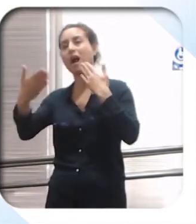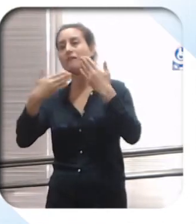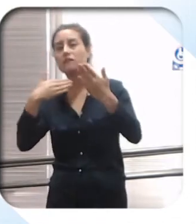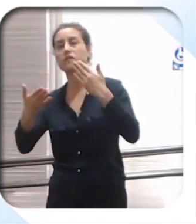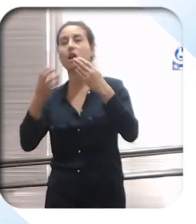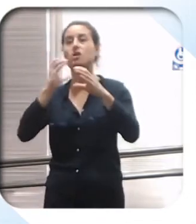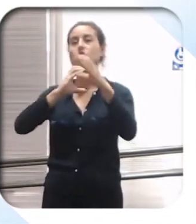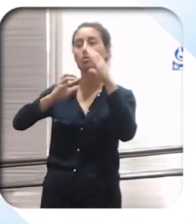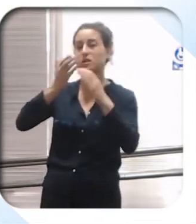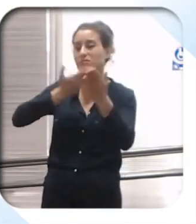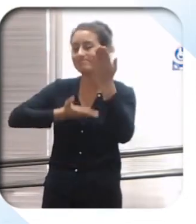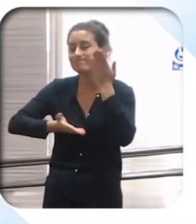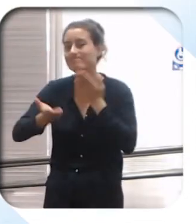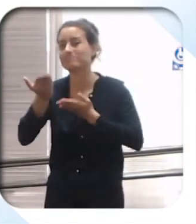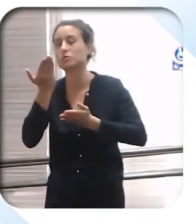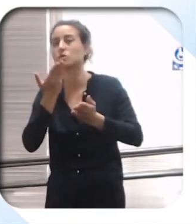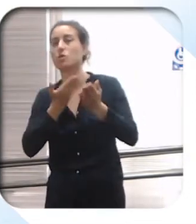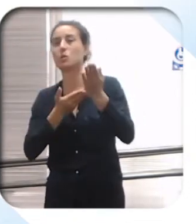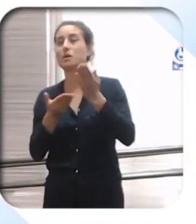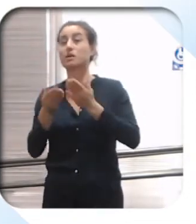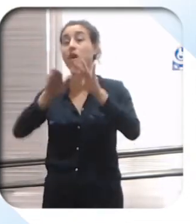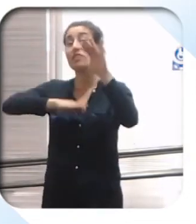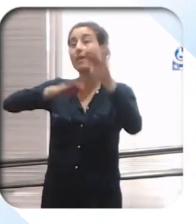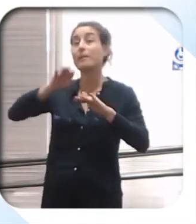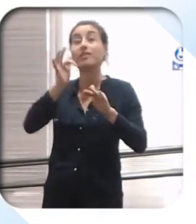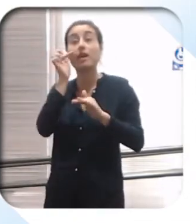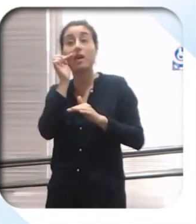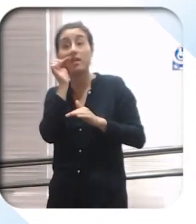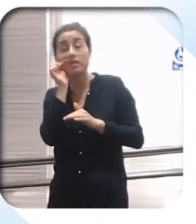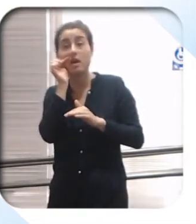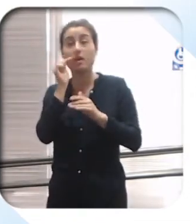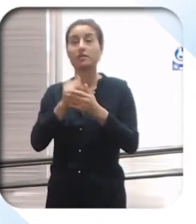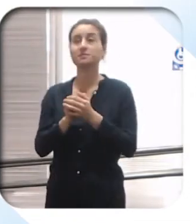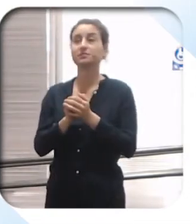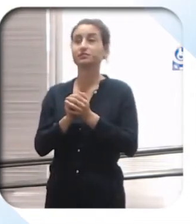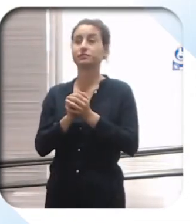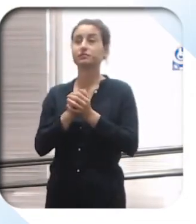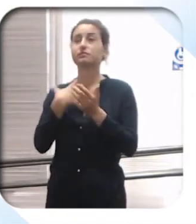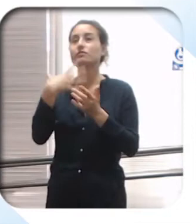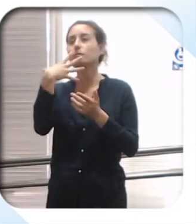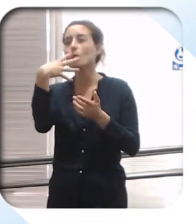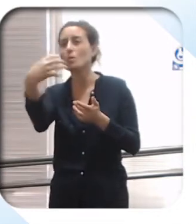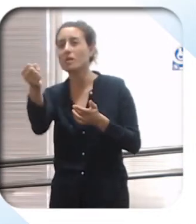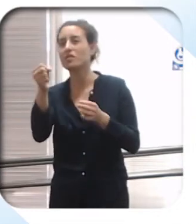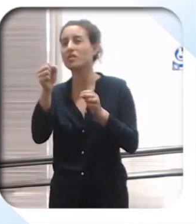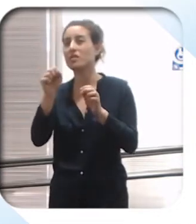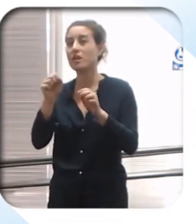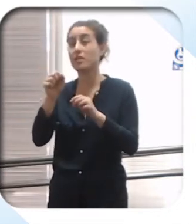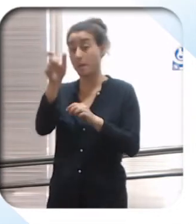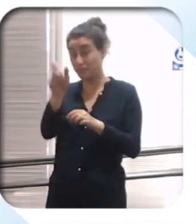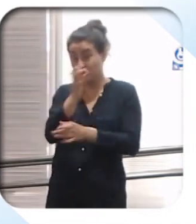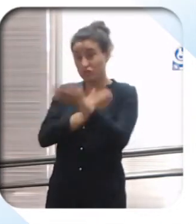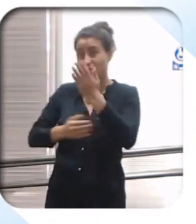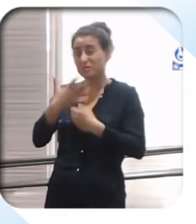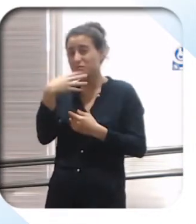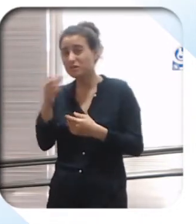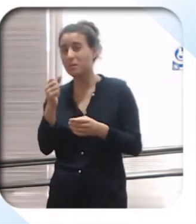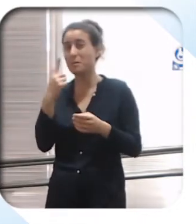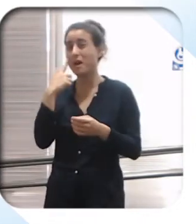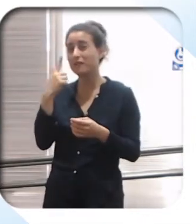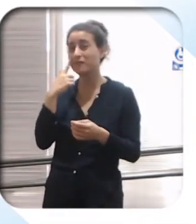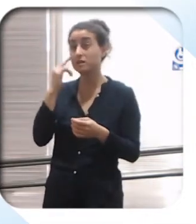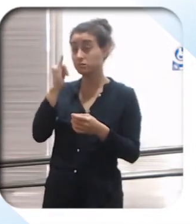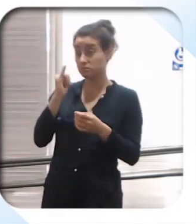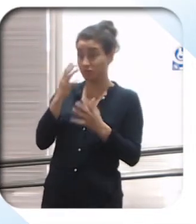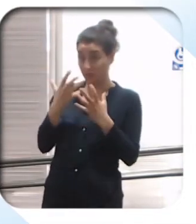dialogar con la familia, dialogar, depende de la edad y el grado de comprensión de la persona discapacitada, para ver si